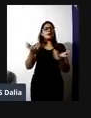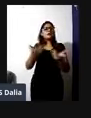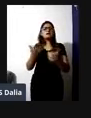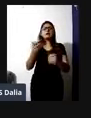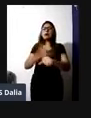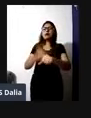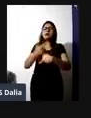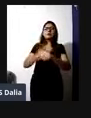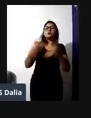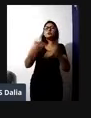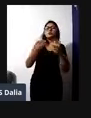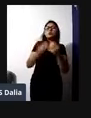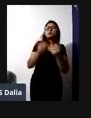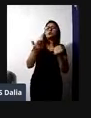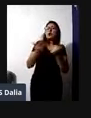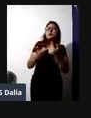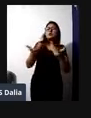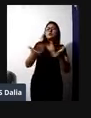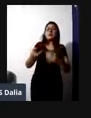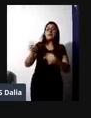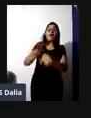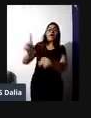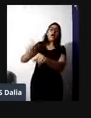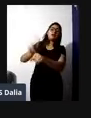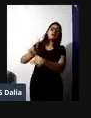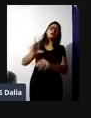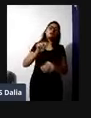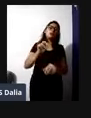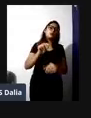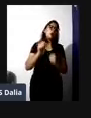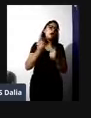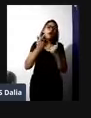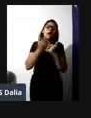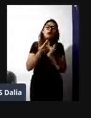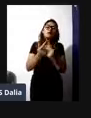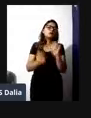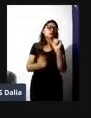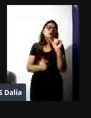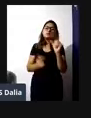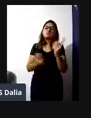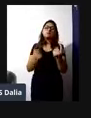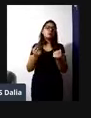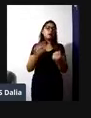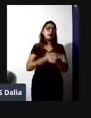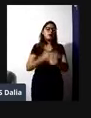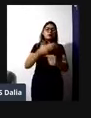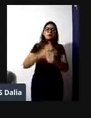todo el día ni todos los días, pero aquellas actividades que les permitan